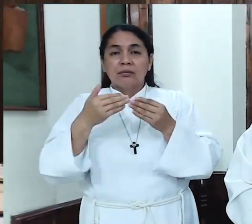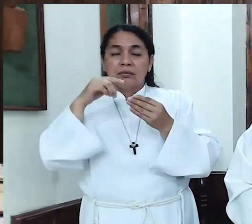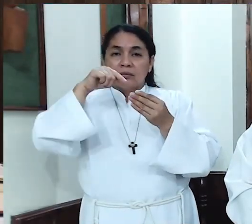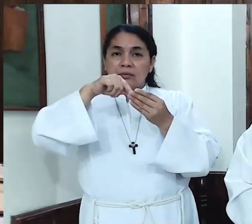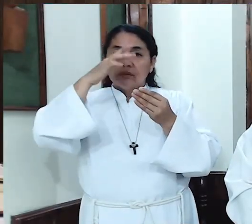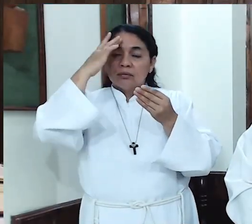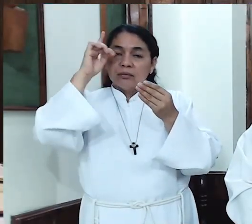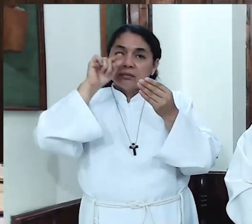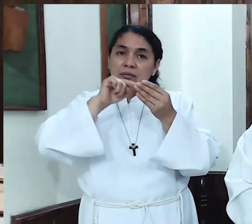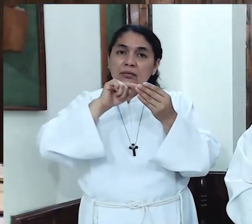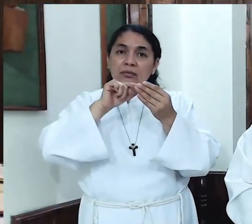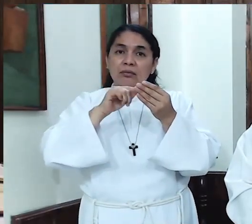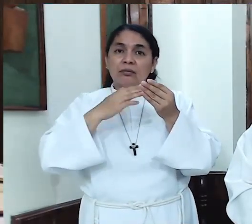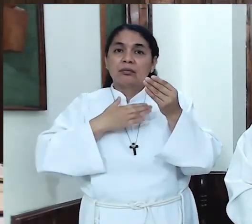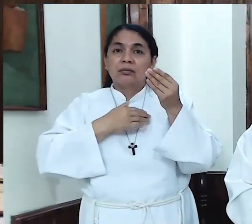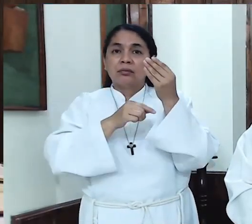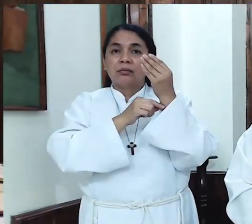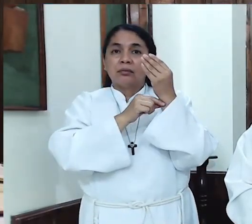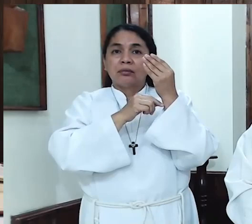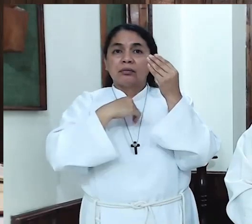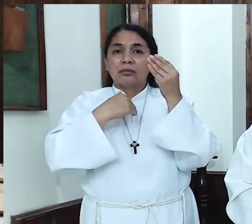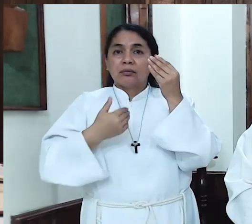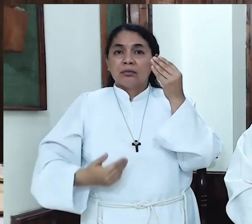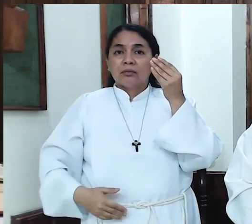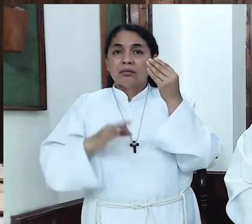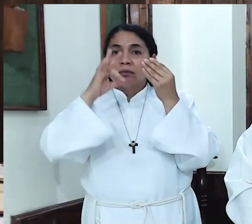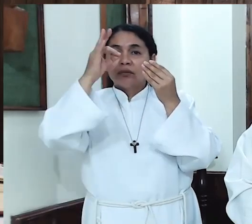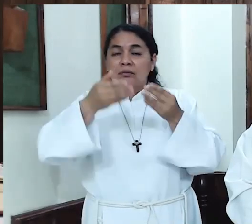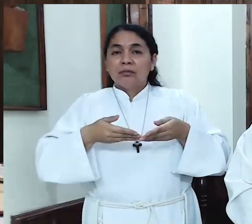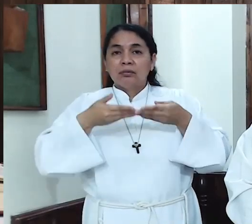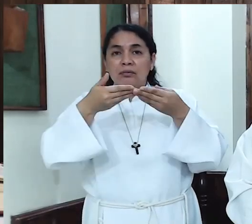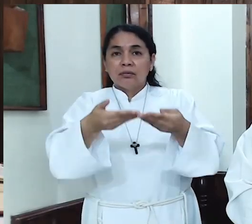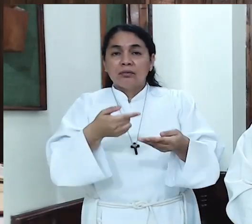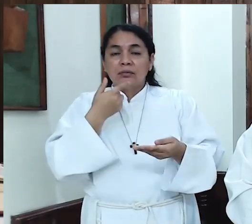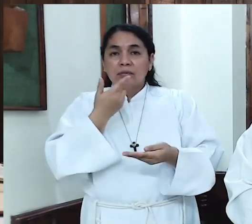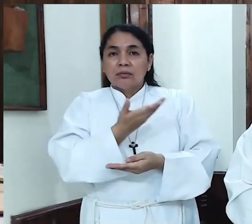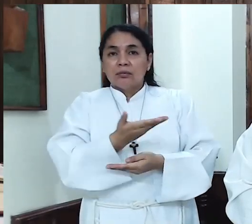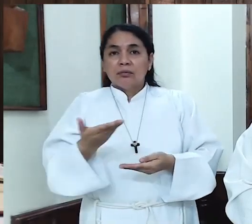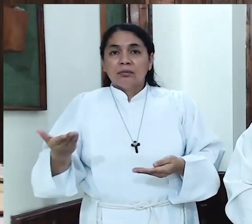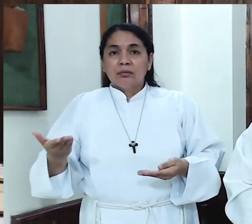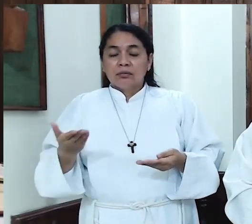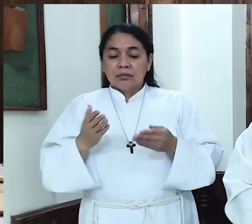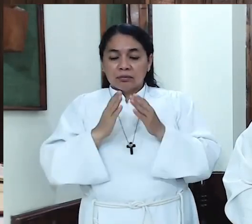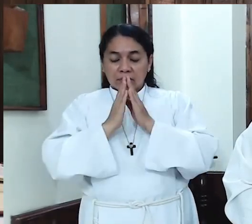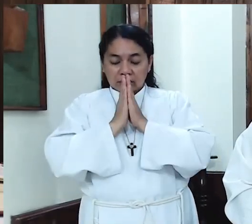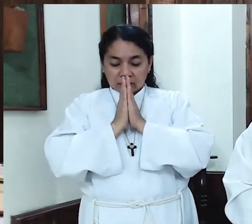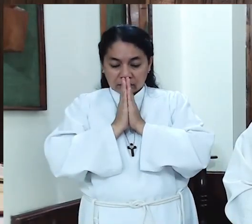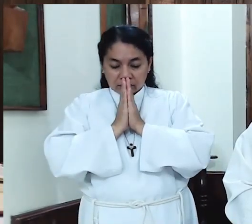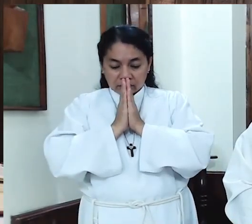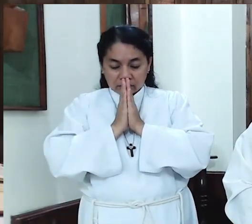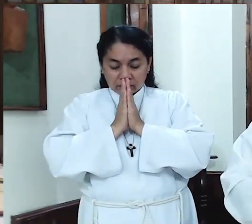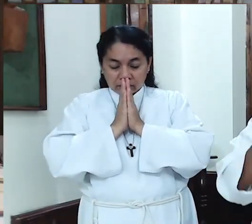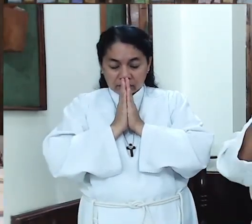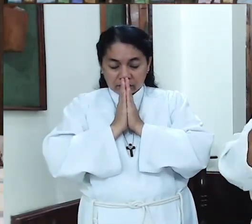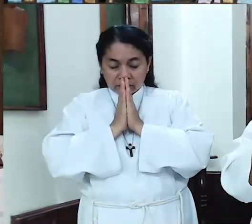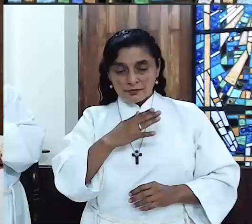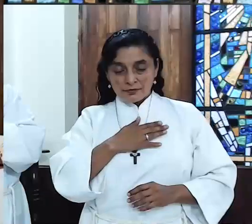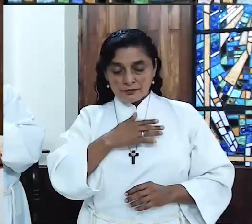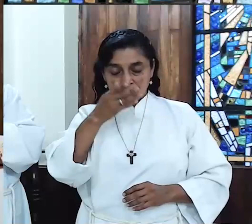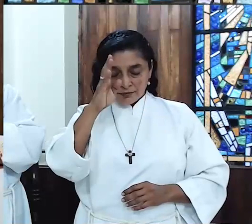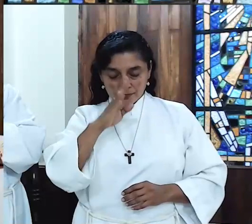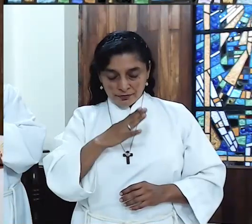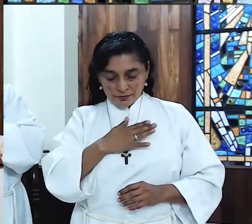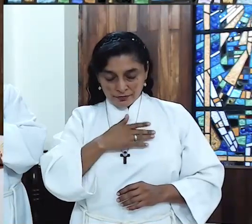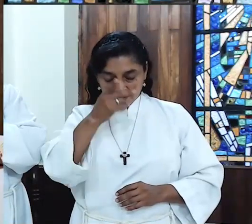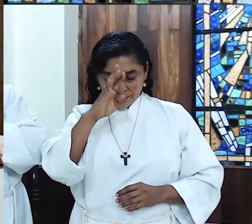coman todos de él, porque esto es mi cuerpo que será entregado por ustedes.